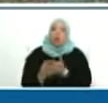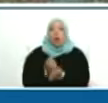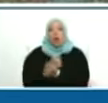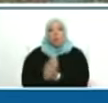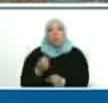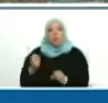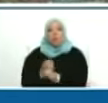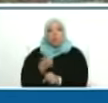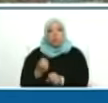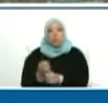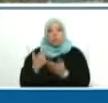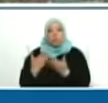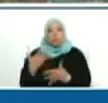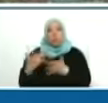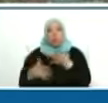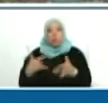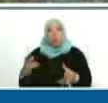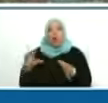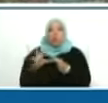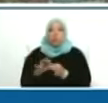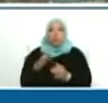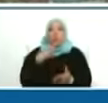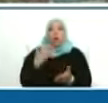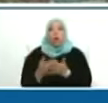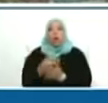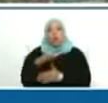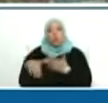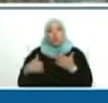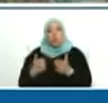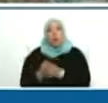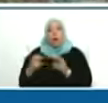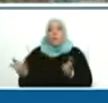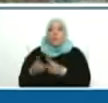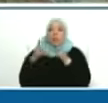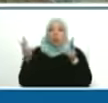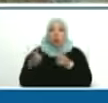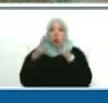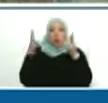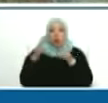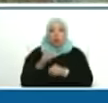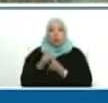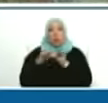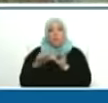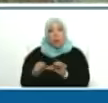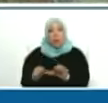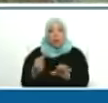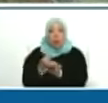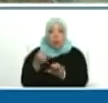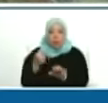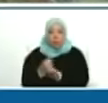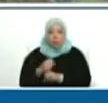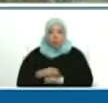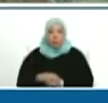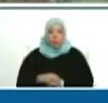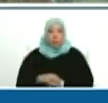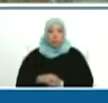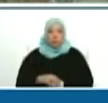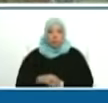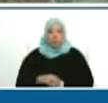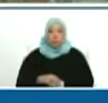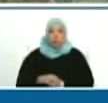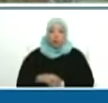amor, gracias por tanta unión, gracias por tantas victorias permanentes en